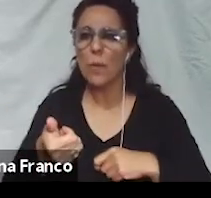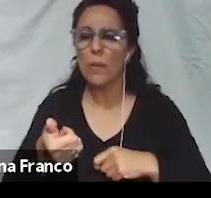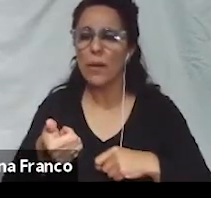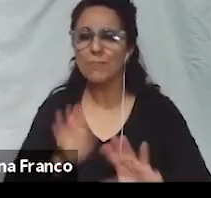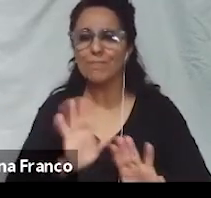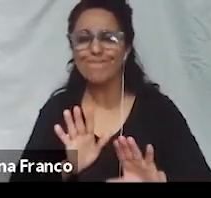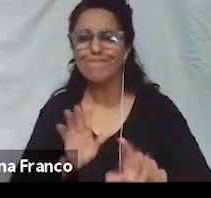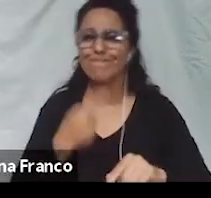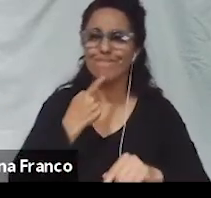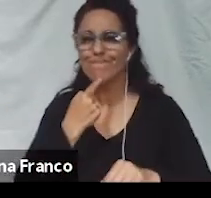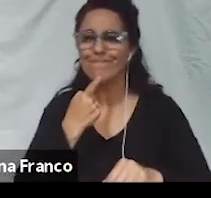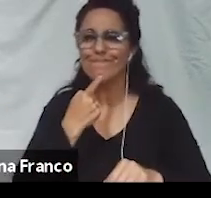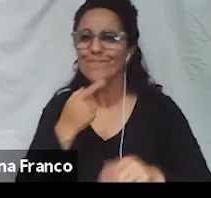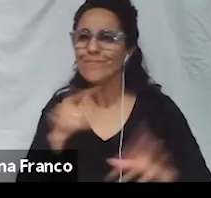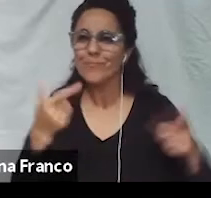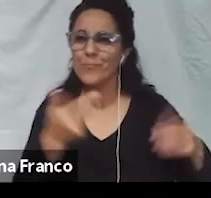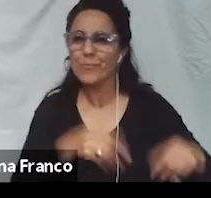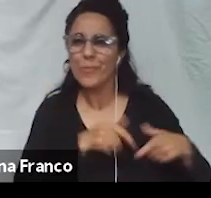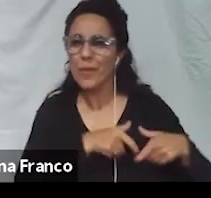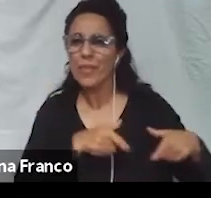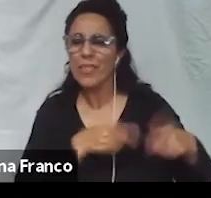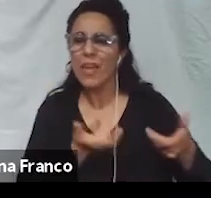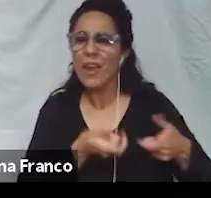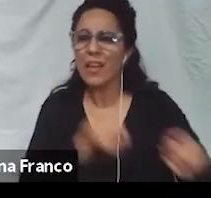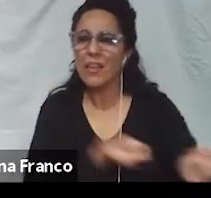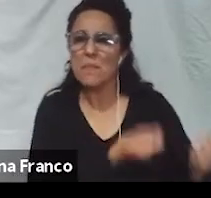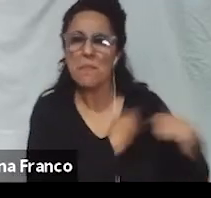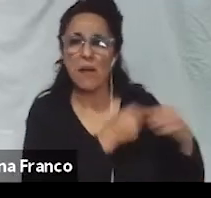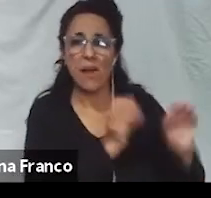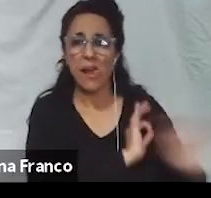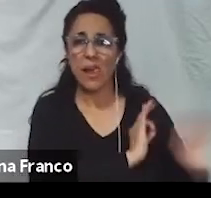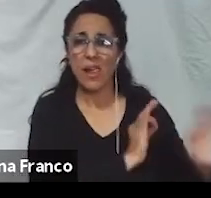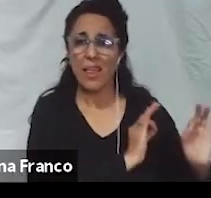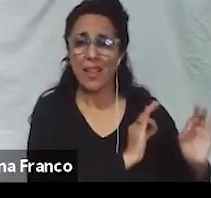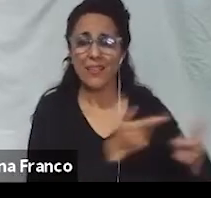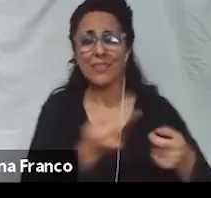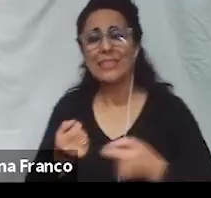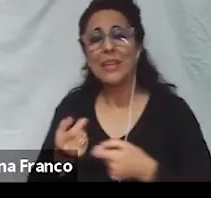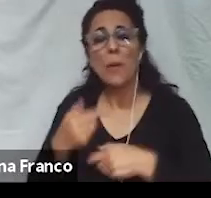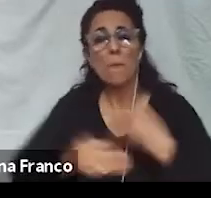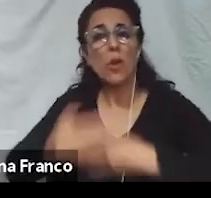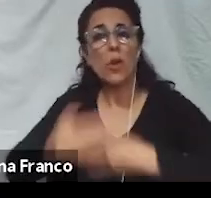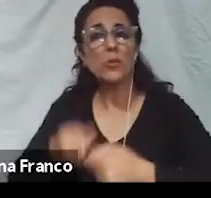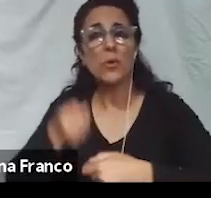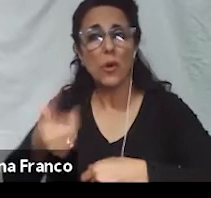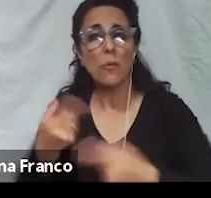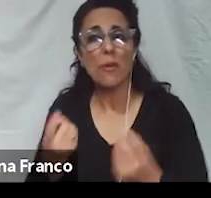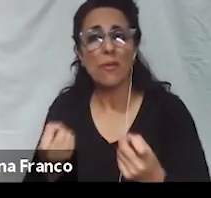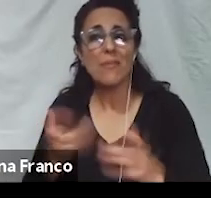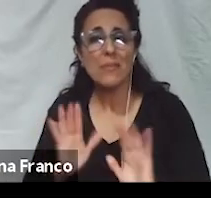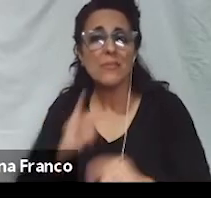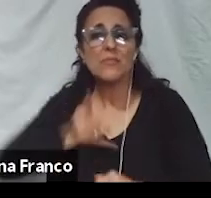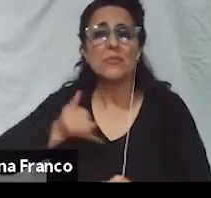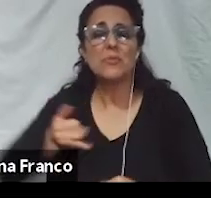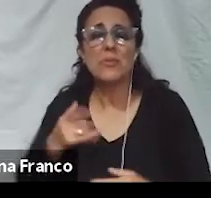tengo un cupón de descuento o una tarjeta de regalo para probar el proceso de compras, entonces tendría